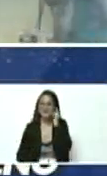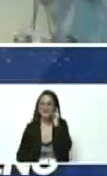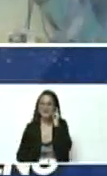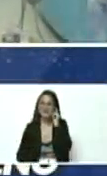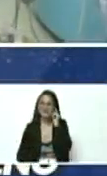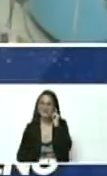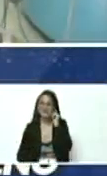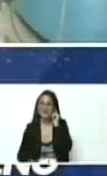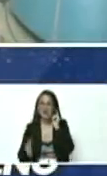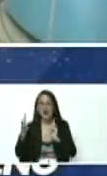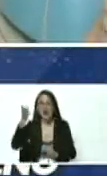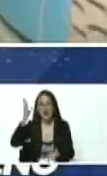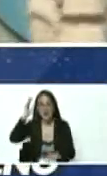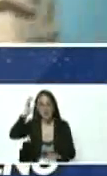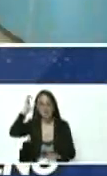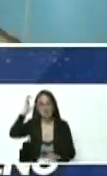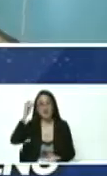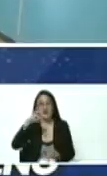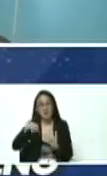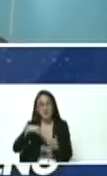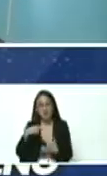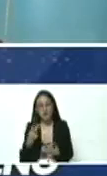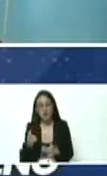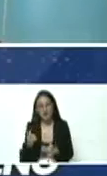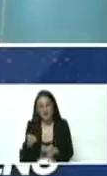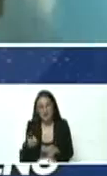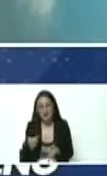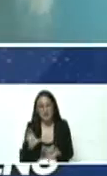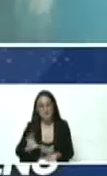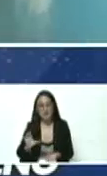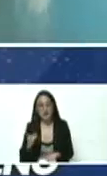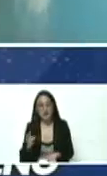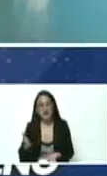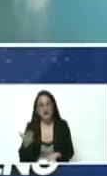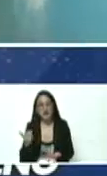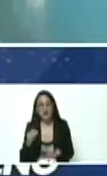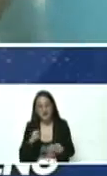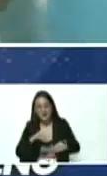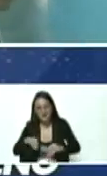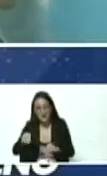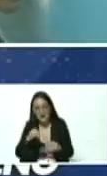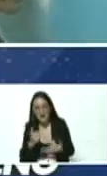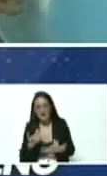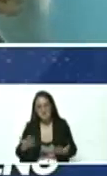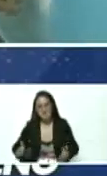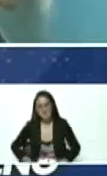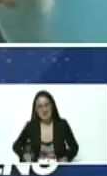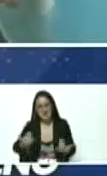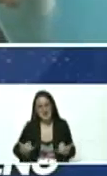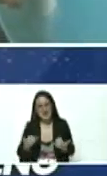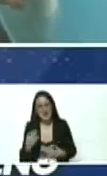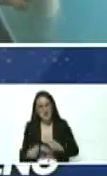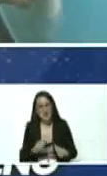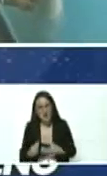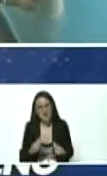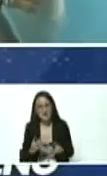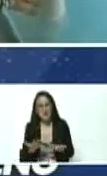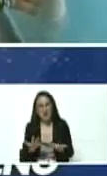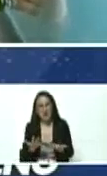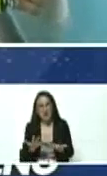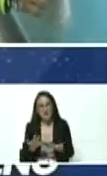concepto en revolución de la logística, del recurso, es la logística en el terreno, ¿no? Es tirar